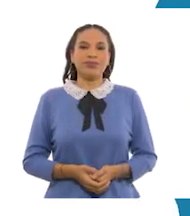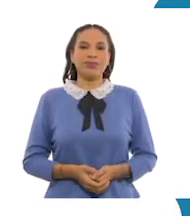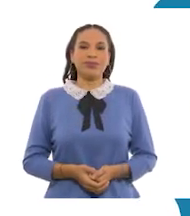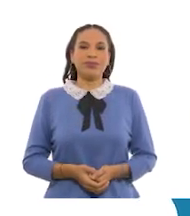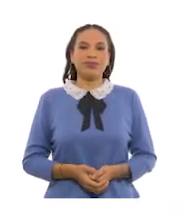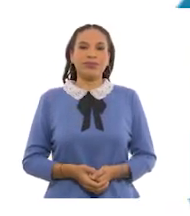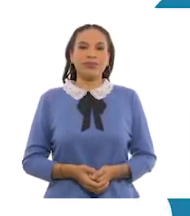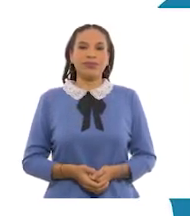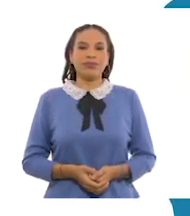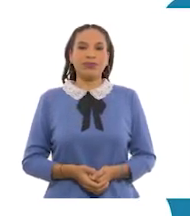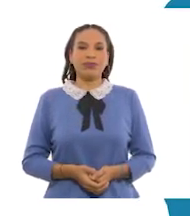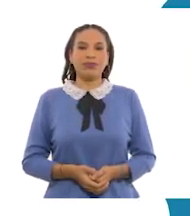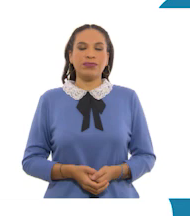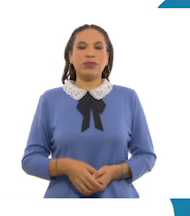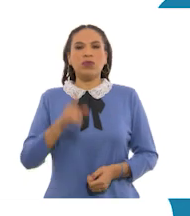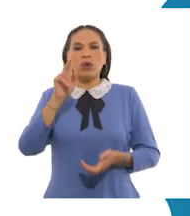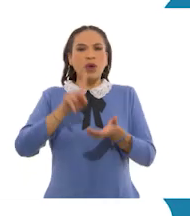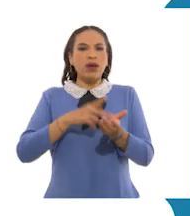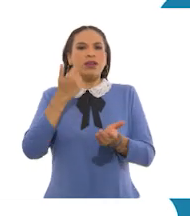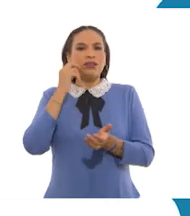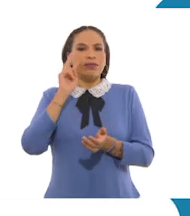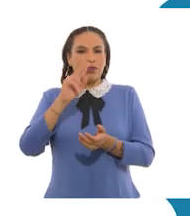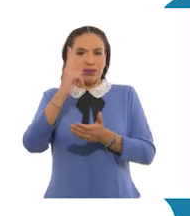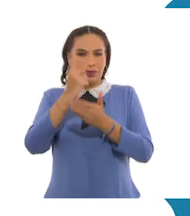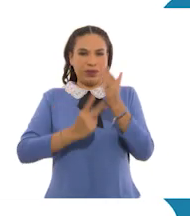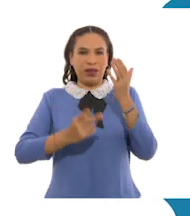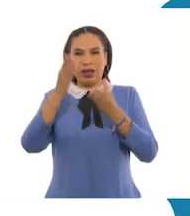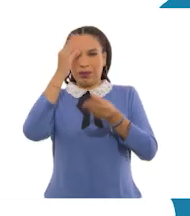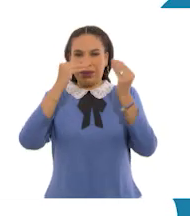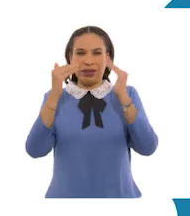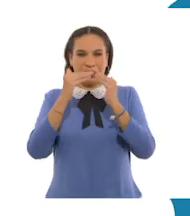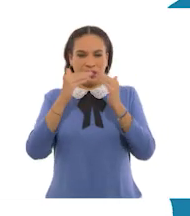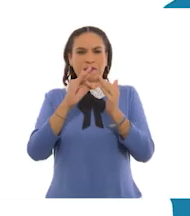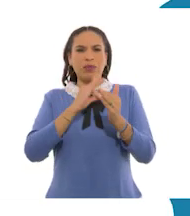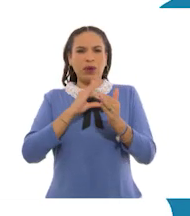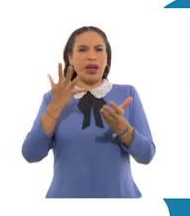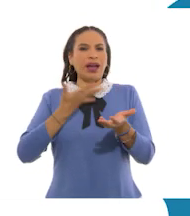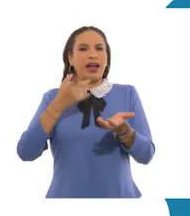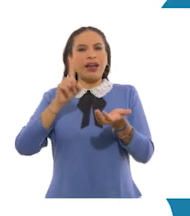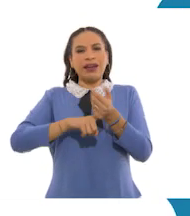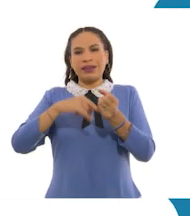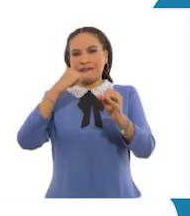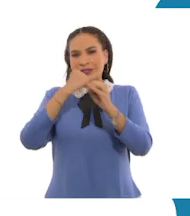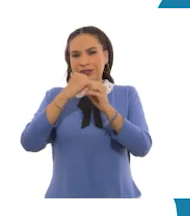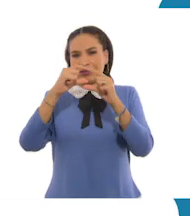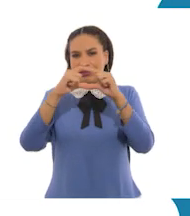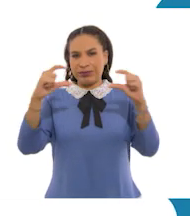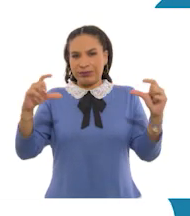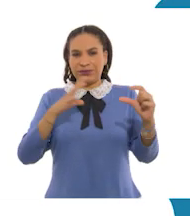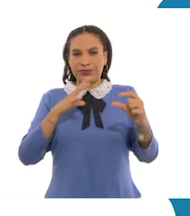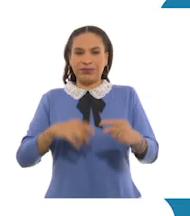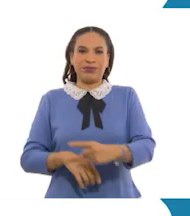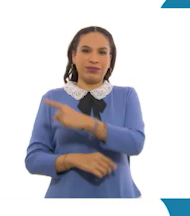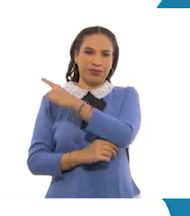conalitech.sep.gov.mx. Si quieres volver a ver los programas de Aprende en Casa, los puedes encontrar en la siguiente liga: